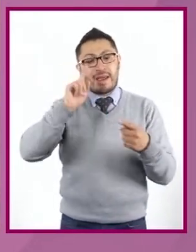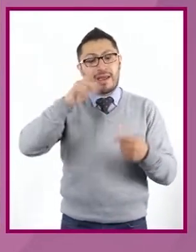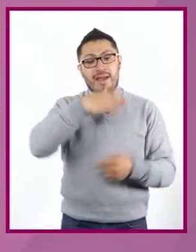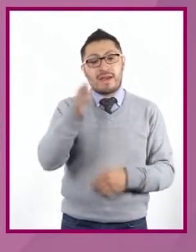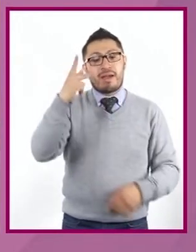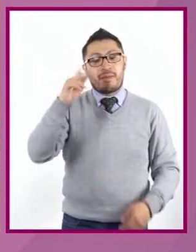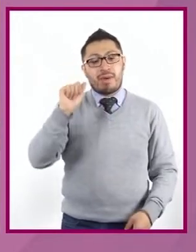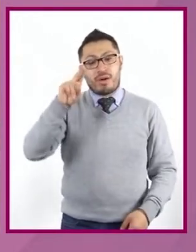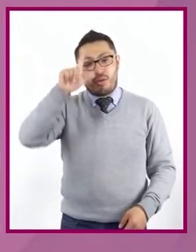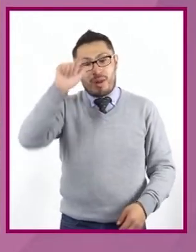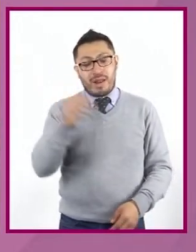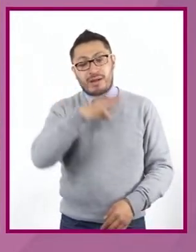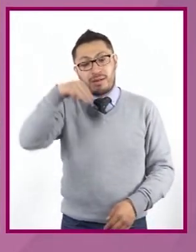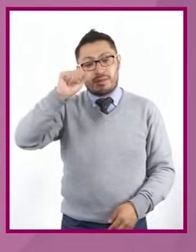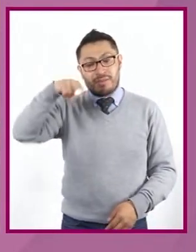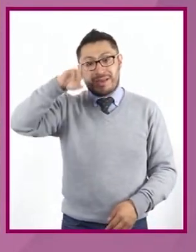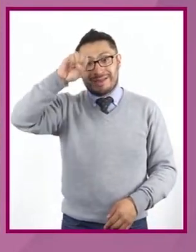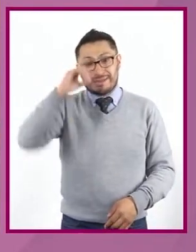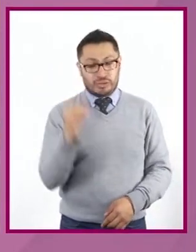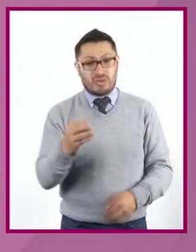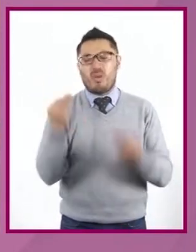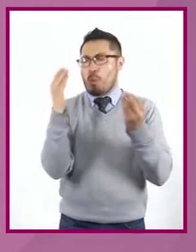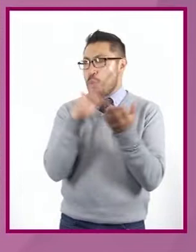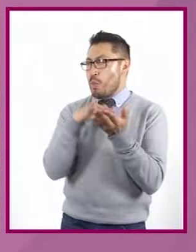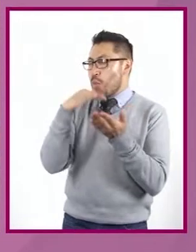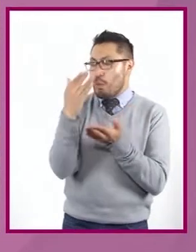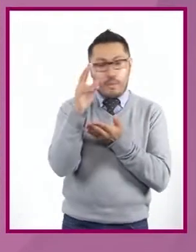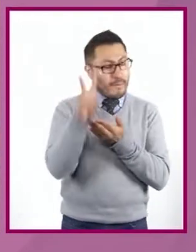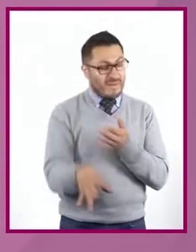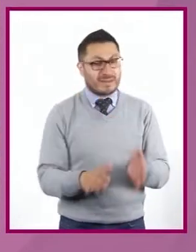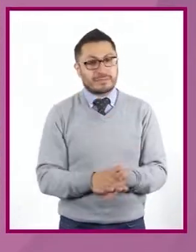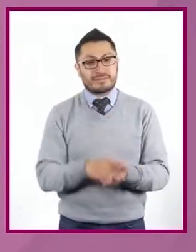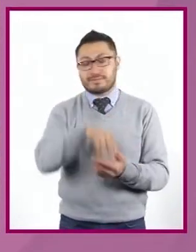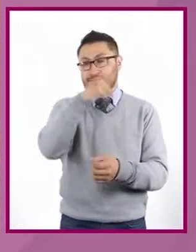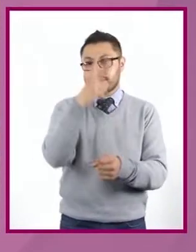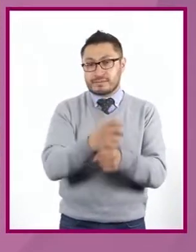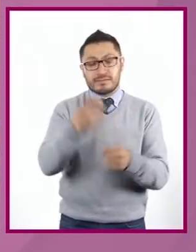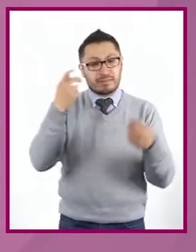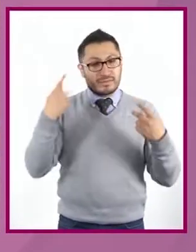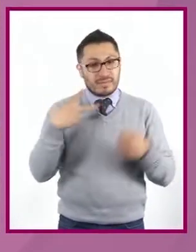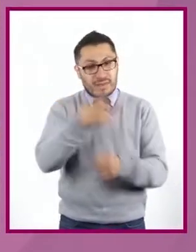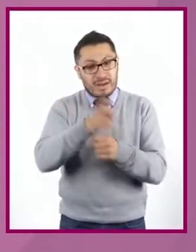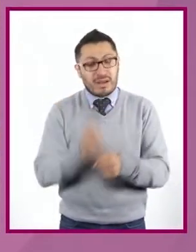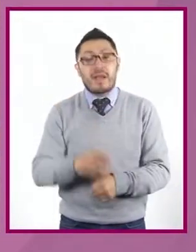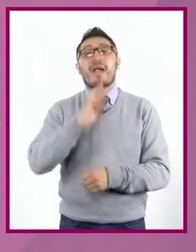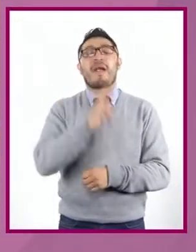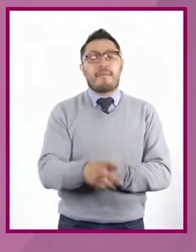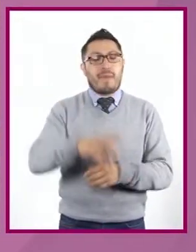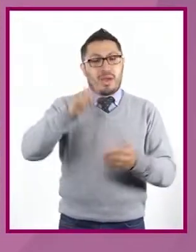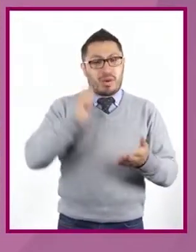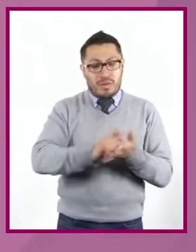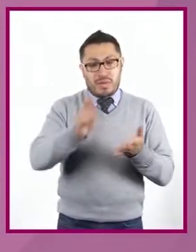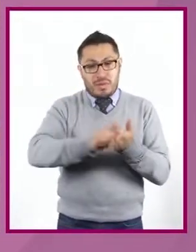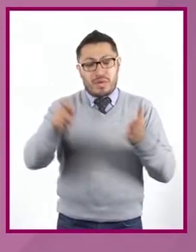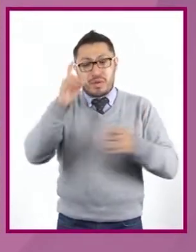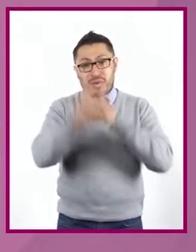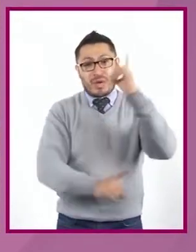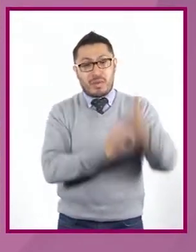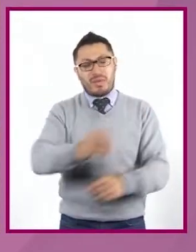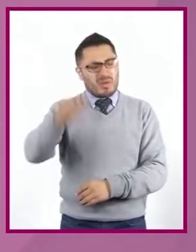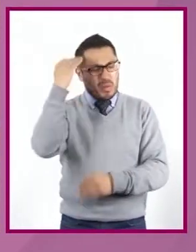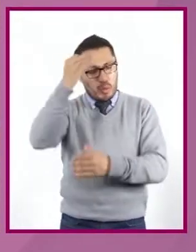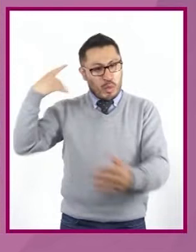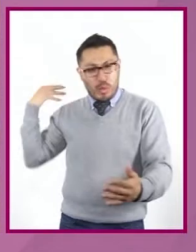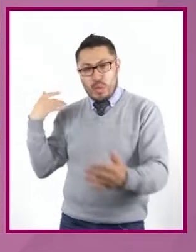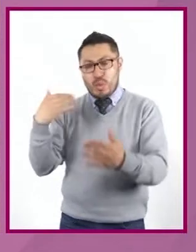Muchísimas gracias. Nuestro segundo invitado es el mejor cronista deportivo de todos los tiempos, una